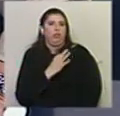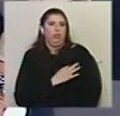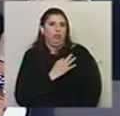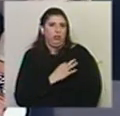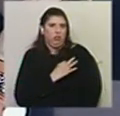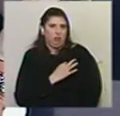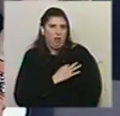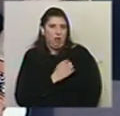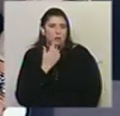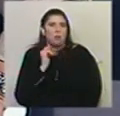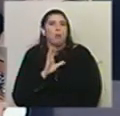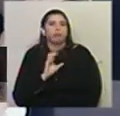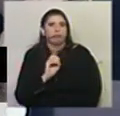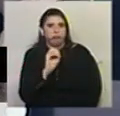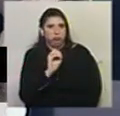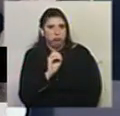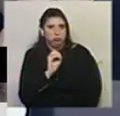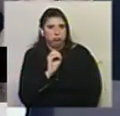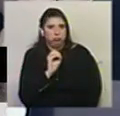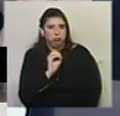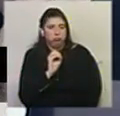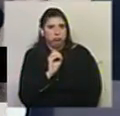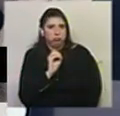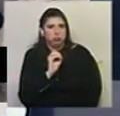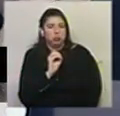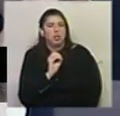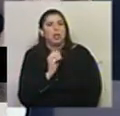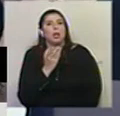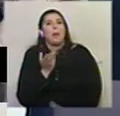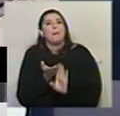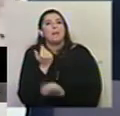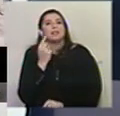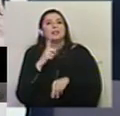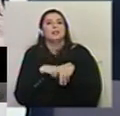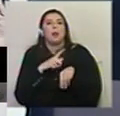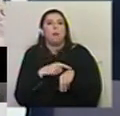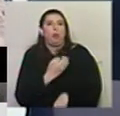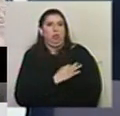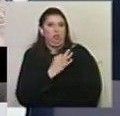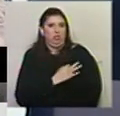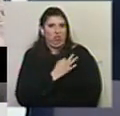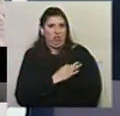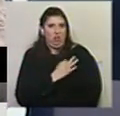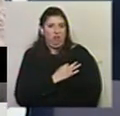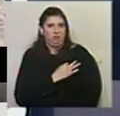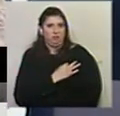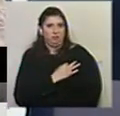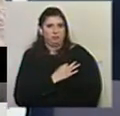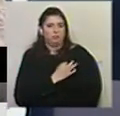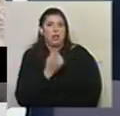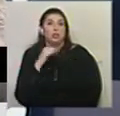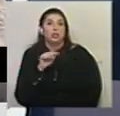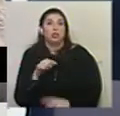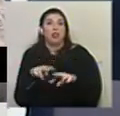tumoral, que ni siquiera es más tiempo que de vida, claro. Y que por lo tanto esos análisis de